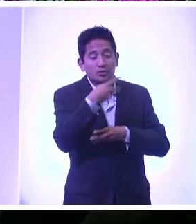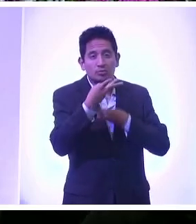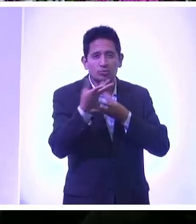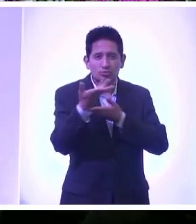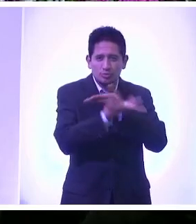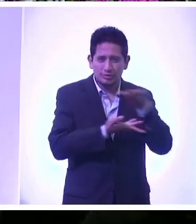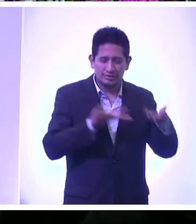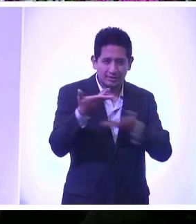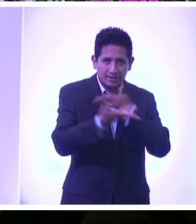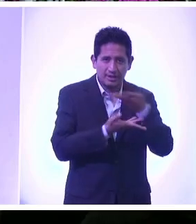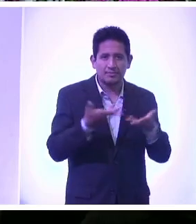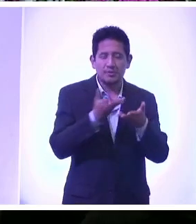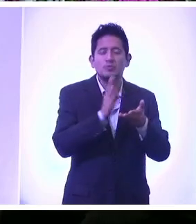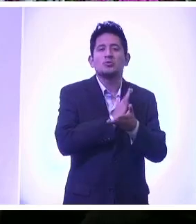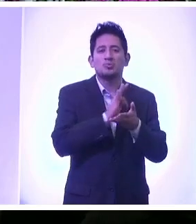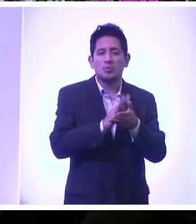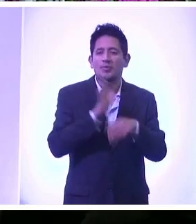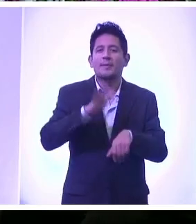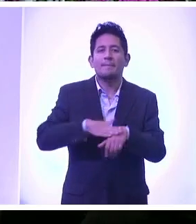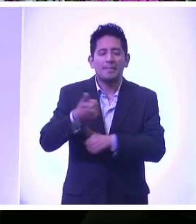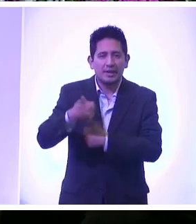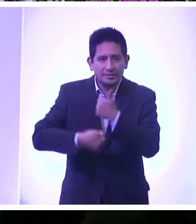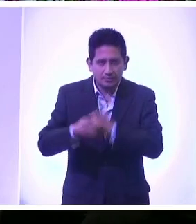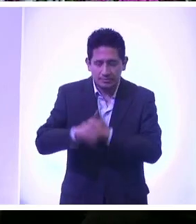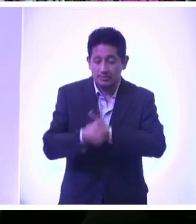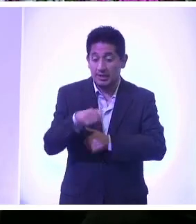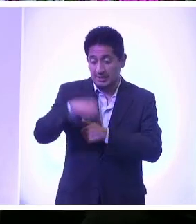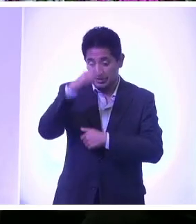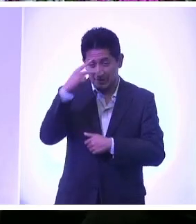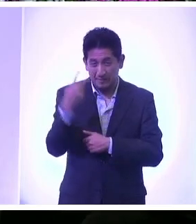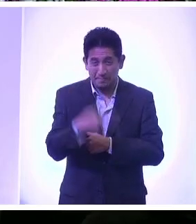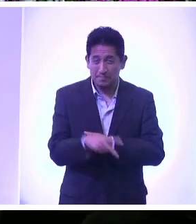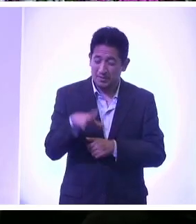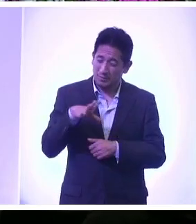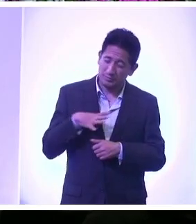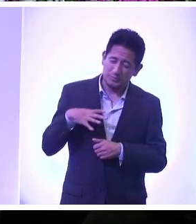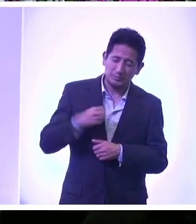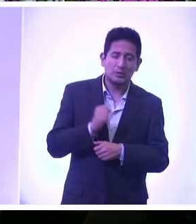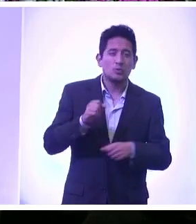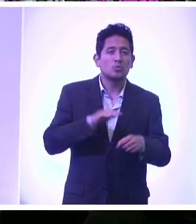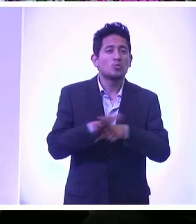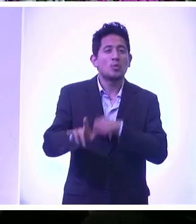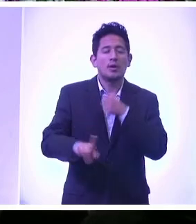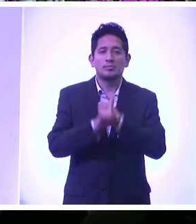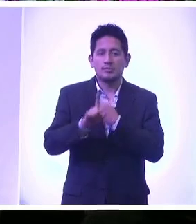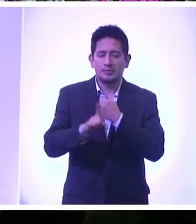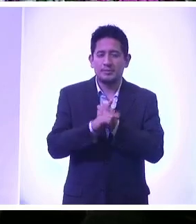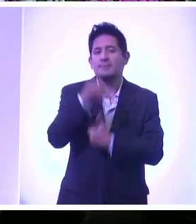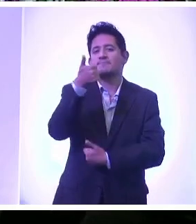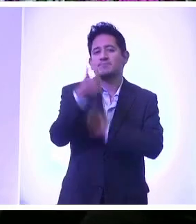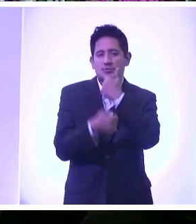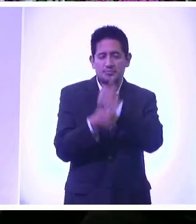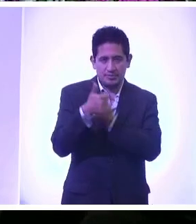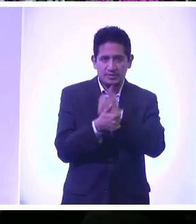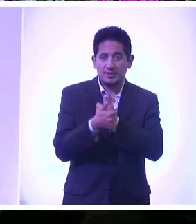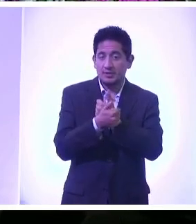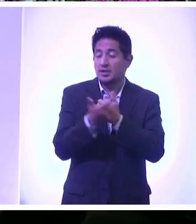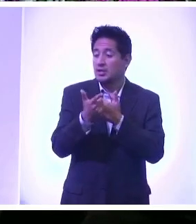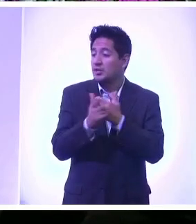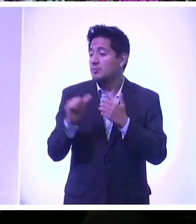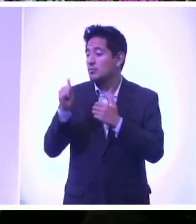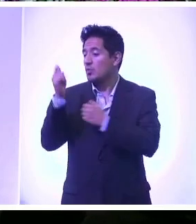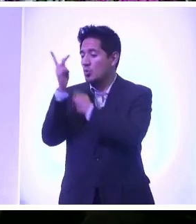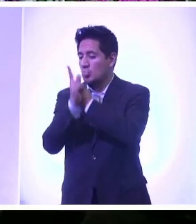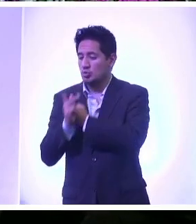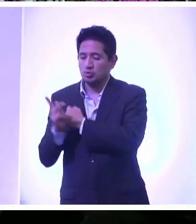más competitivos el gran reto que tenemos en México es la competitividad con respecto a otros países somos uno de los países que